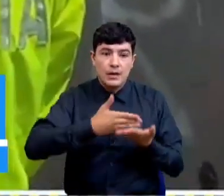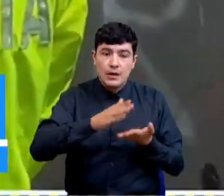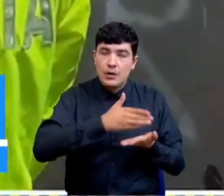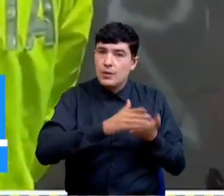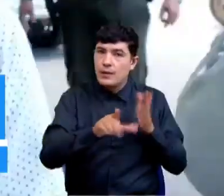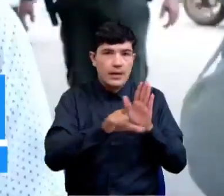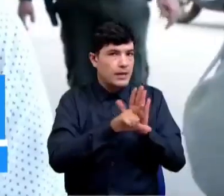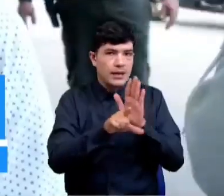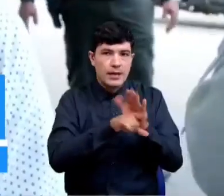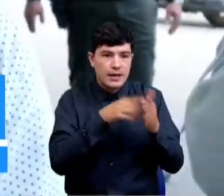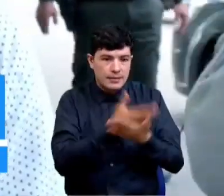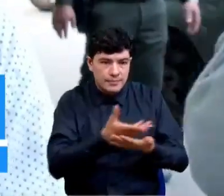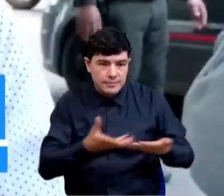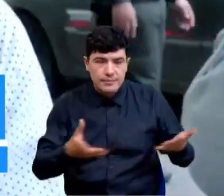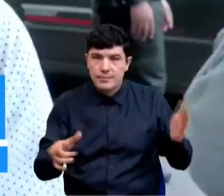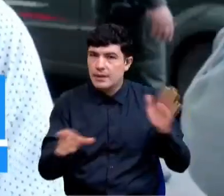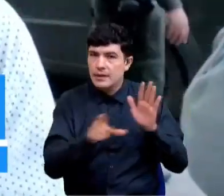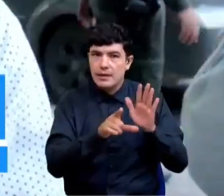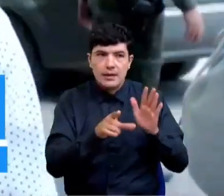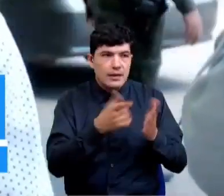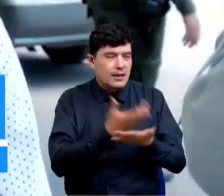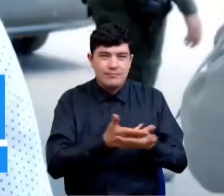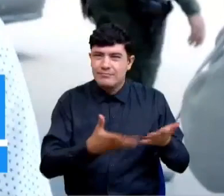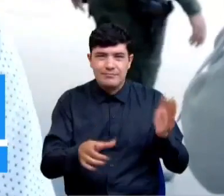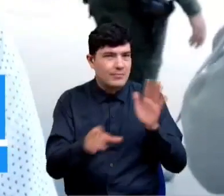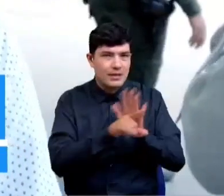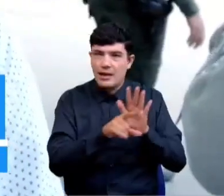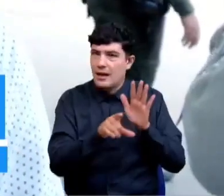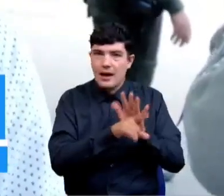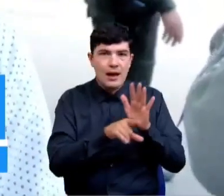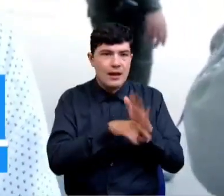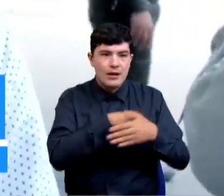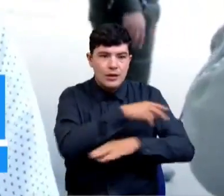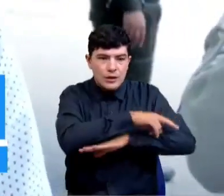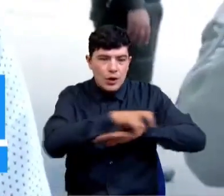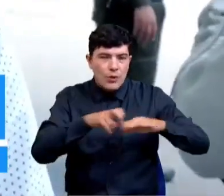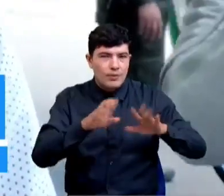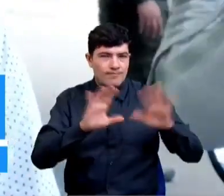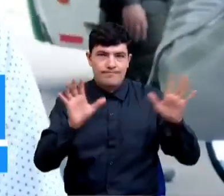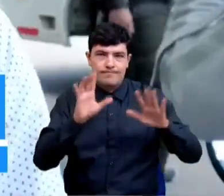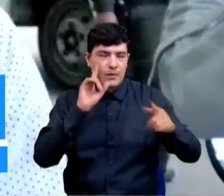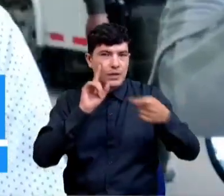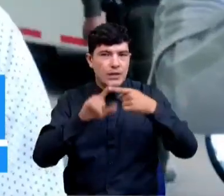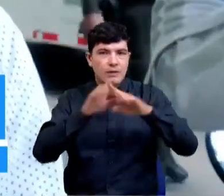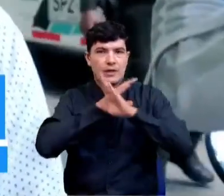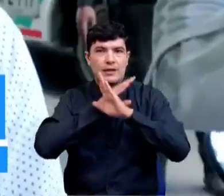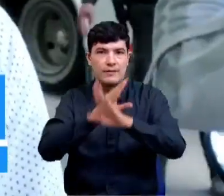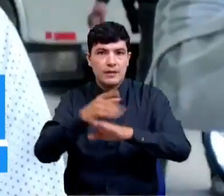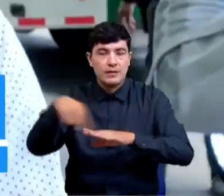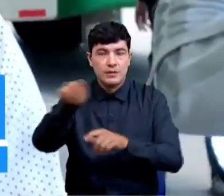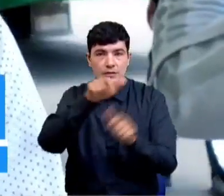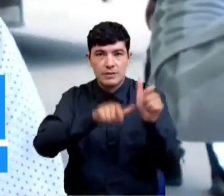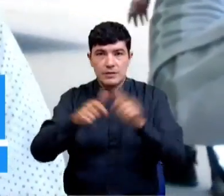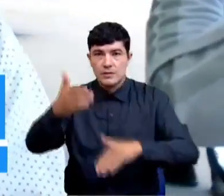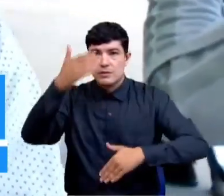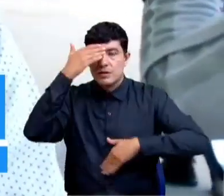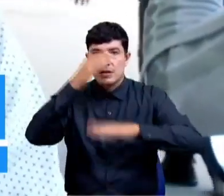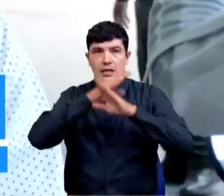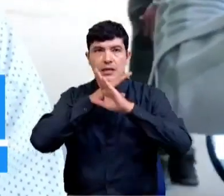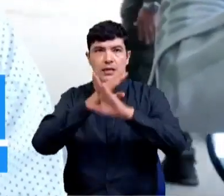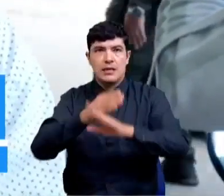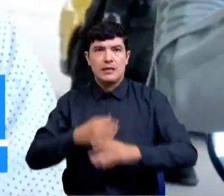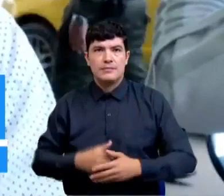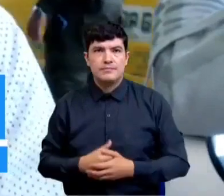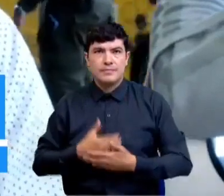esas autopartes, especialmente de autos, de motocicletas. La idea es contrarrestar el delito y generar prevención. Y